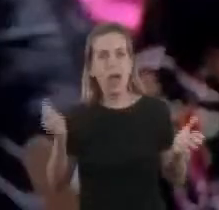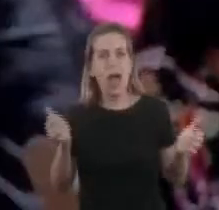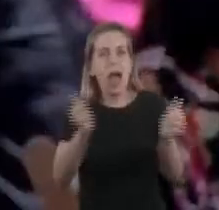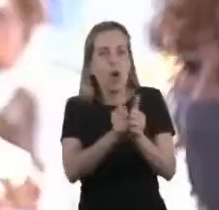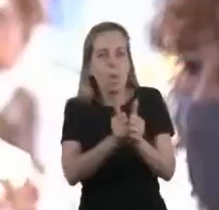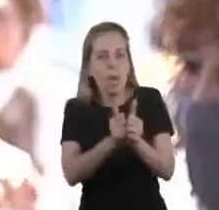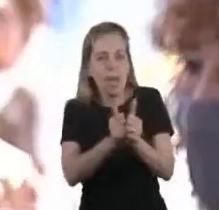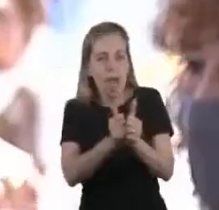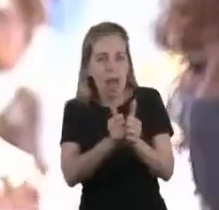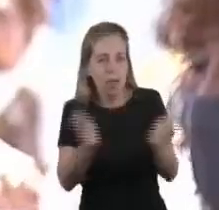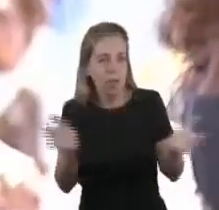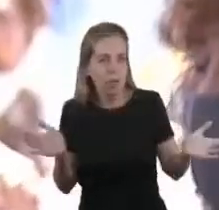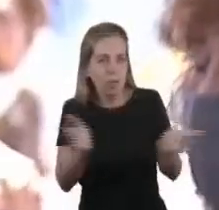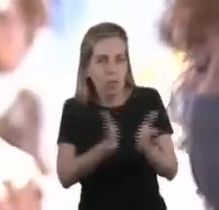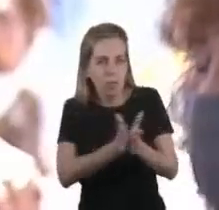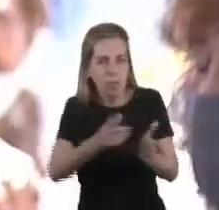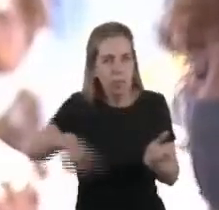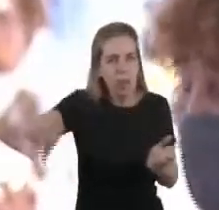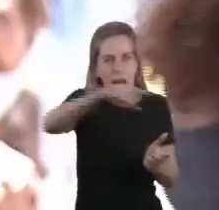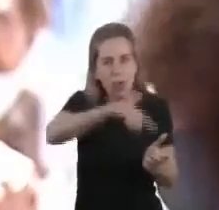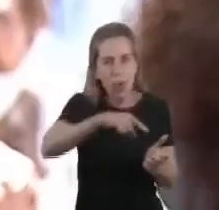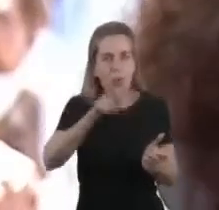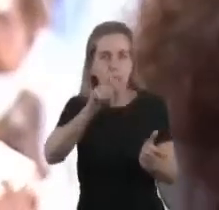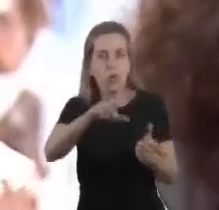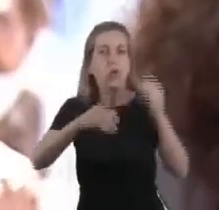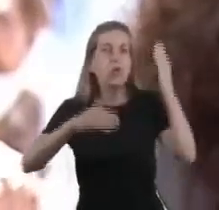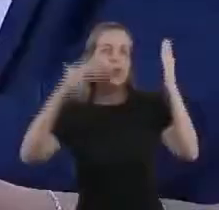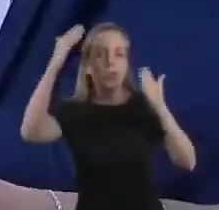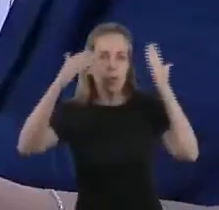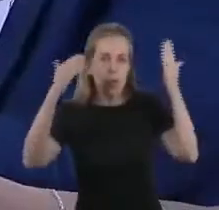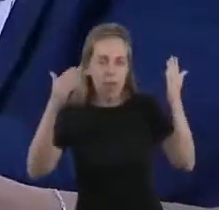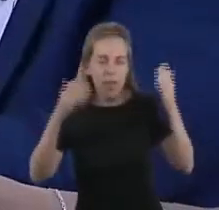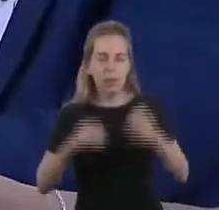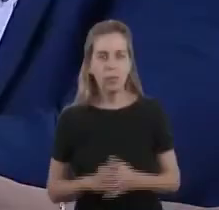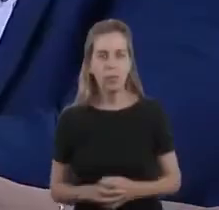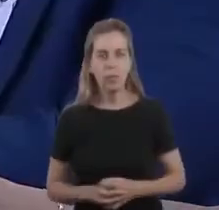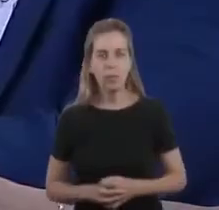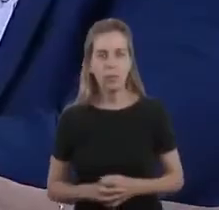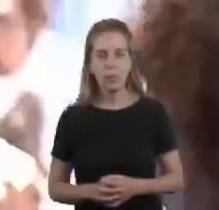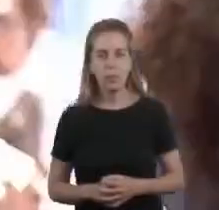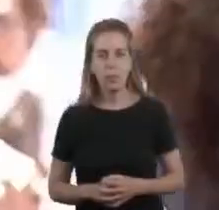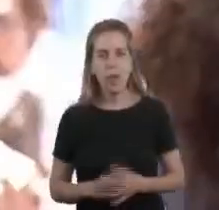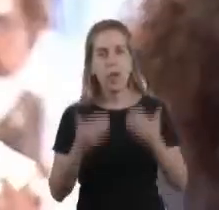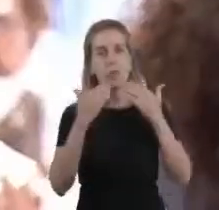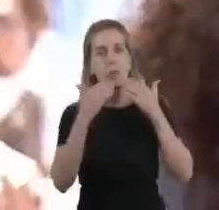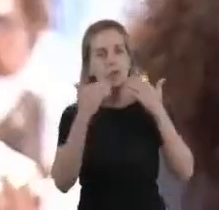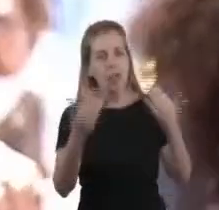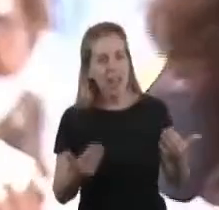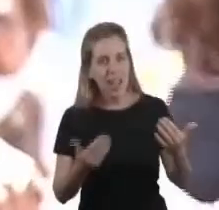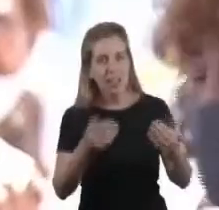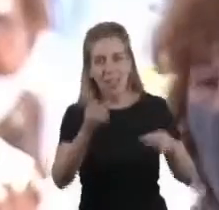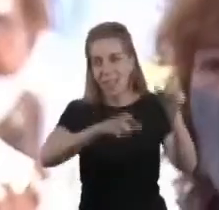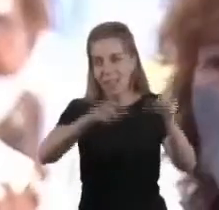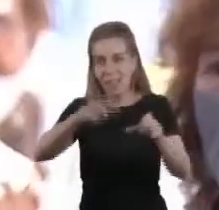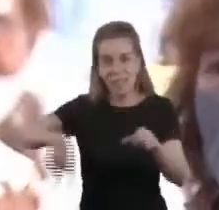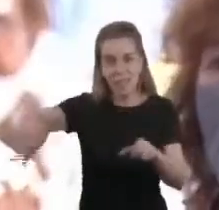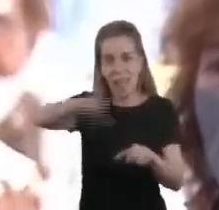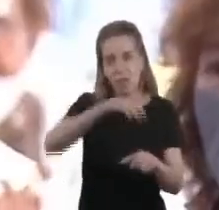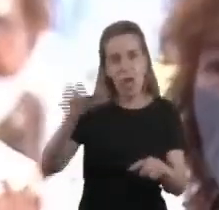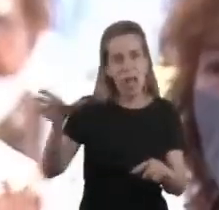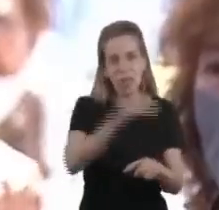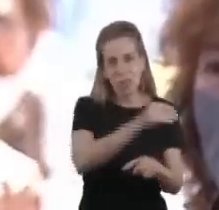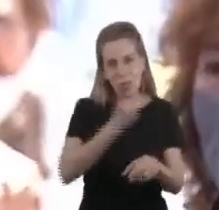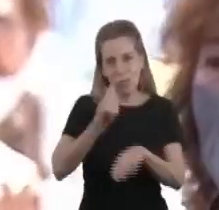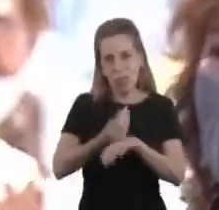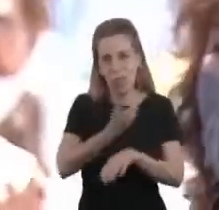queremos acompañar en esa cantidad de deseos y sueños que tienen por transitar. Muchas gracias a todos y todas en nombre de